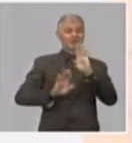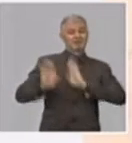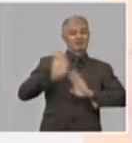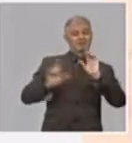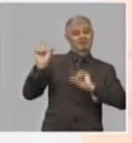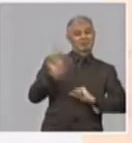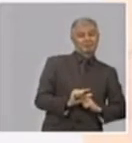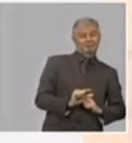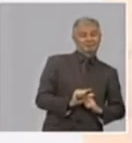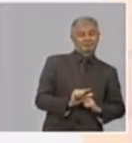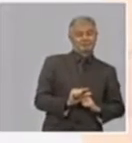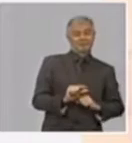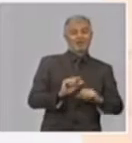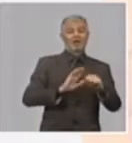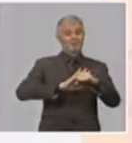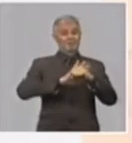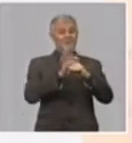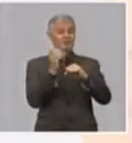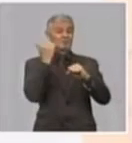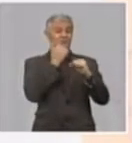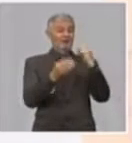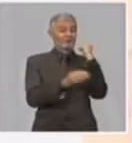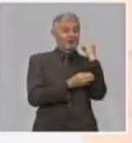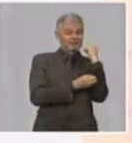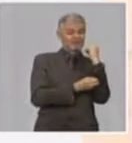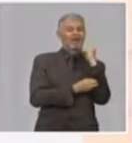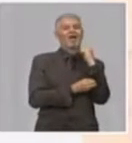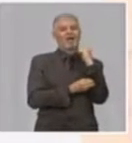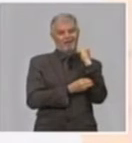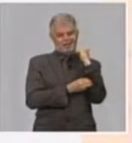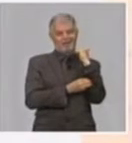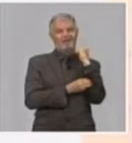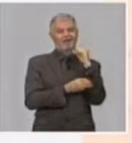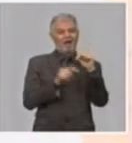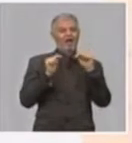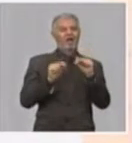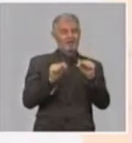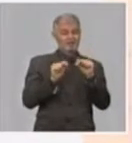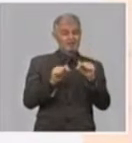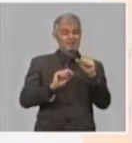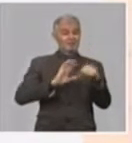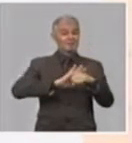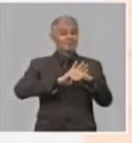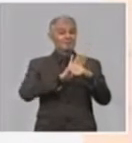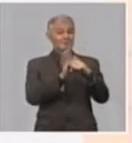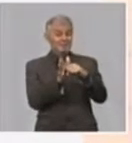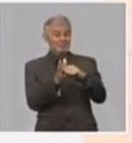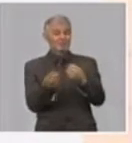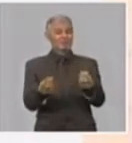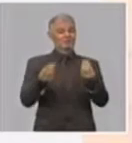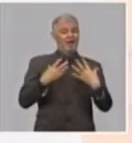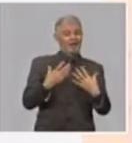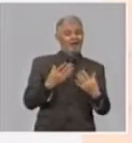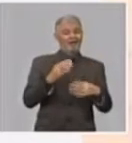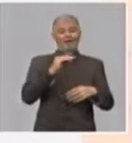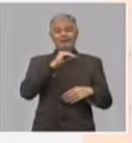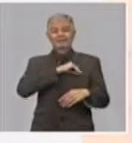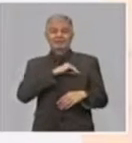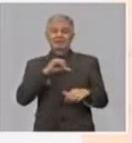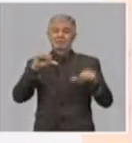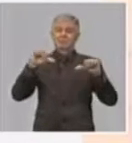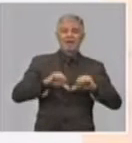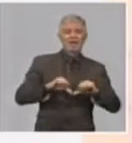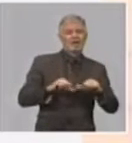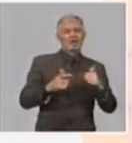el virus logra sobrepasar el sistema inmune, entonces estamos hablando de que a partir de ahí el virus empieza a ocasionarnos síntomas. La aparición de